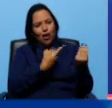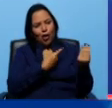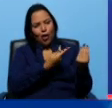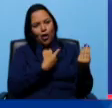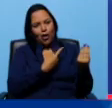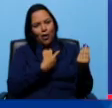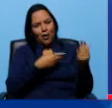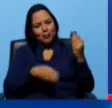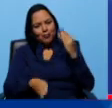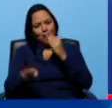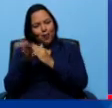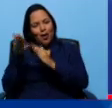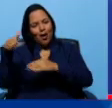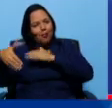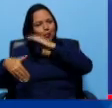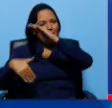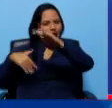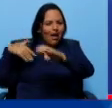Nos fuimos para una playita.